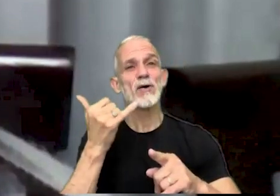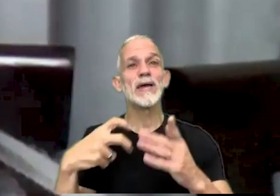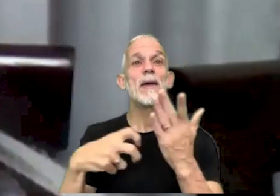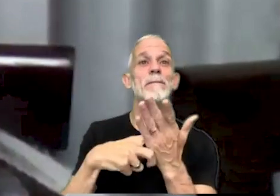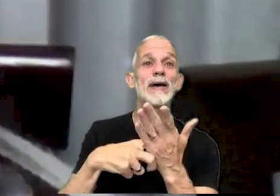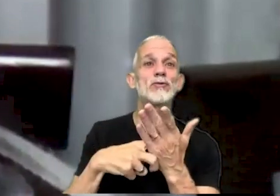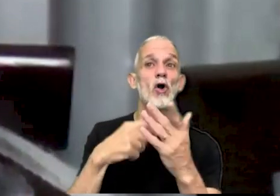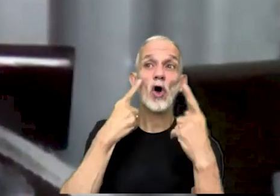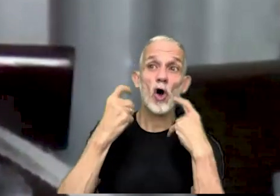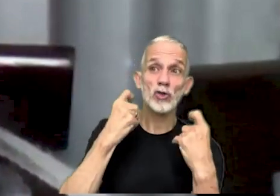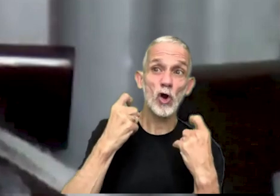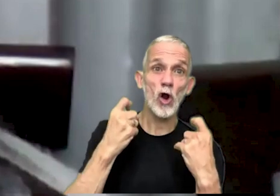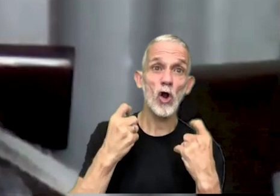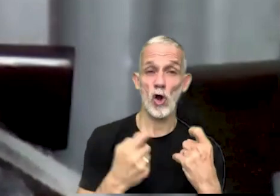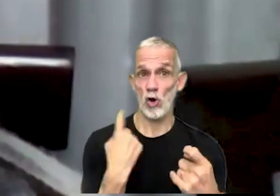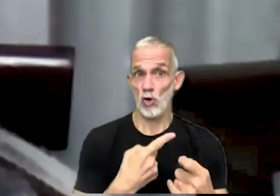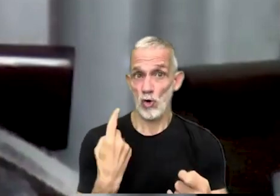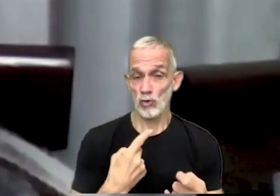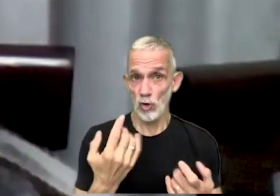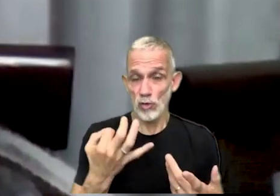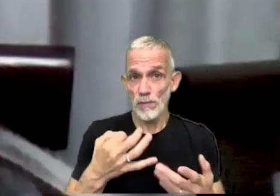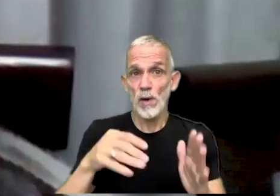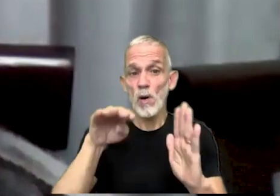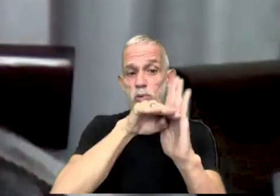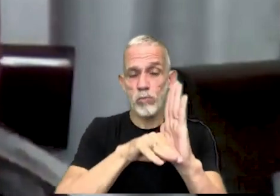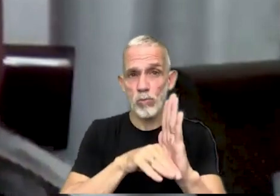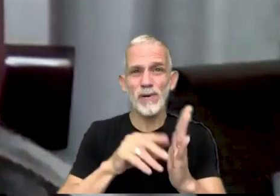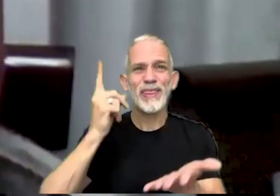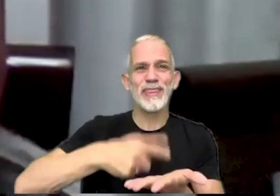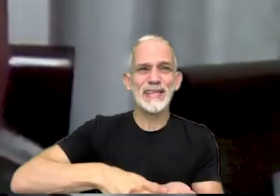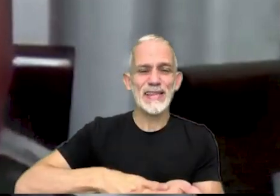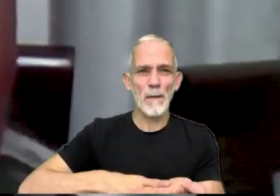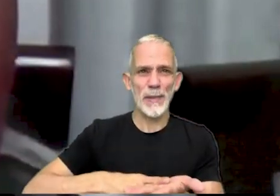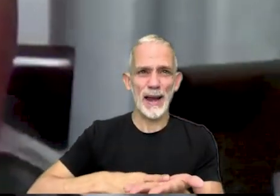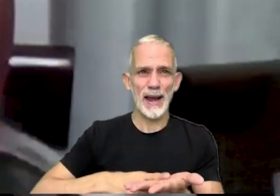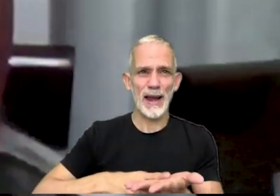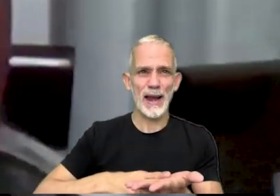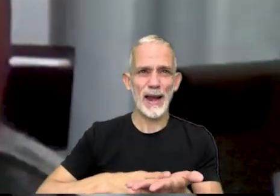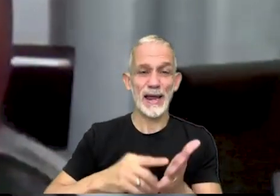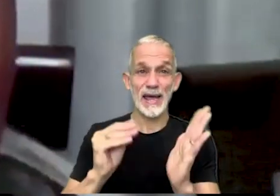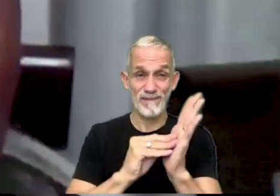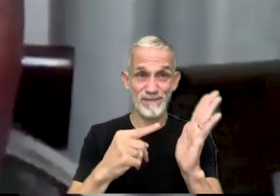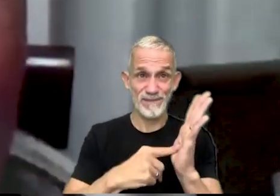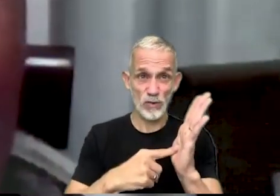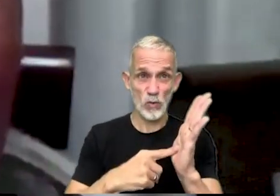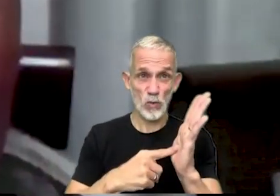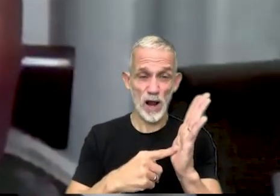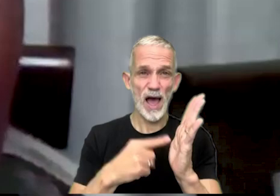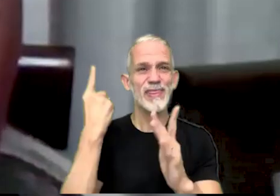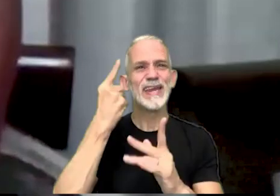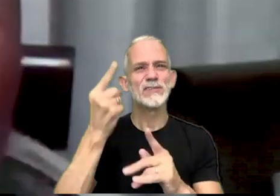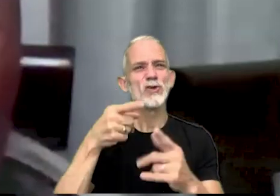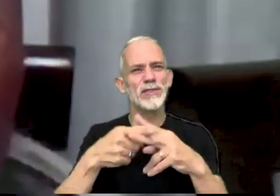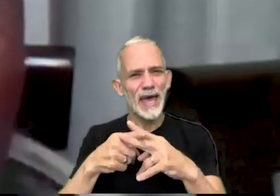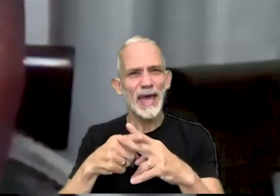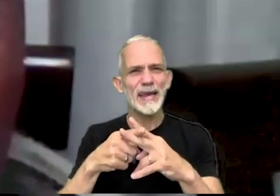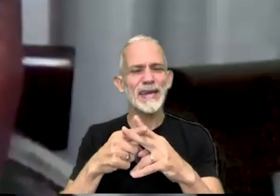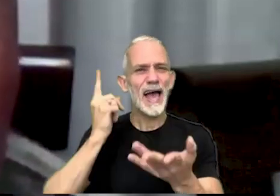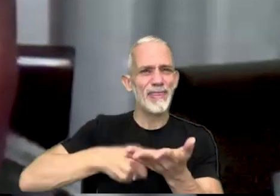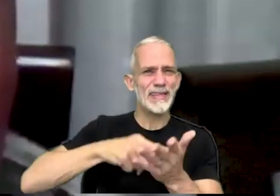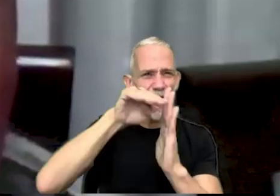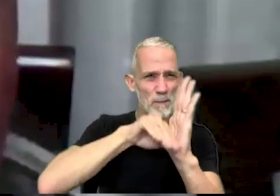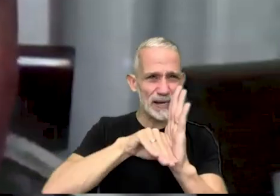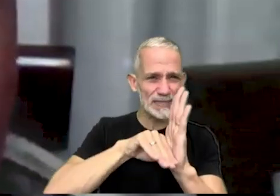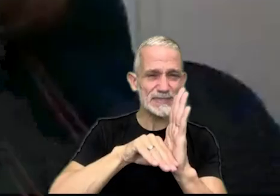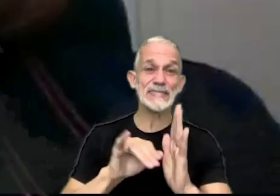inspector y nos controla, tiene que cumplir con el dictamen que figura de la dirección técnica y todos esos dictámenes que